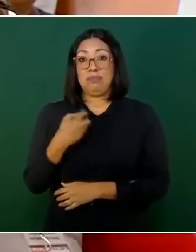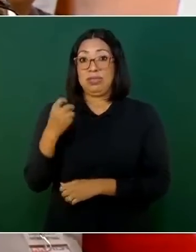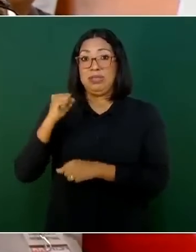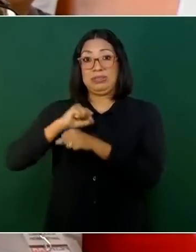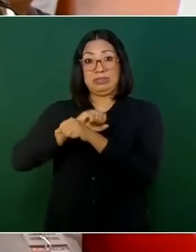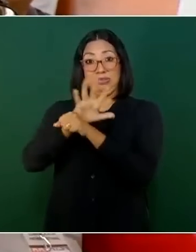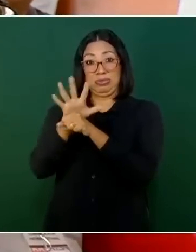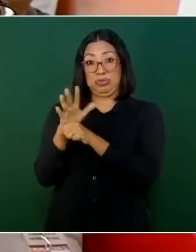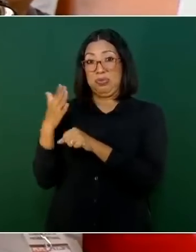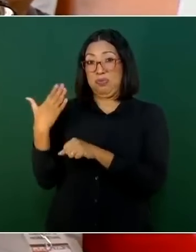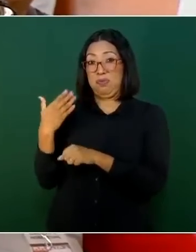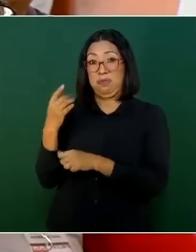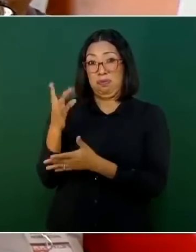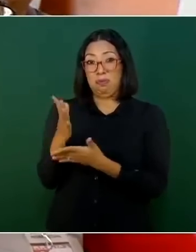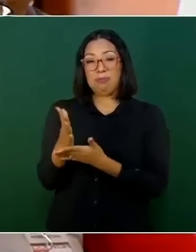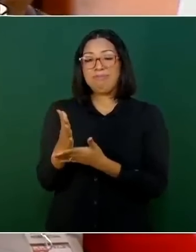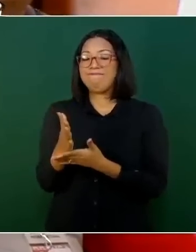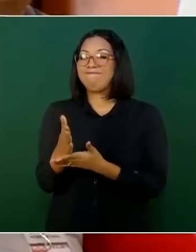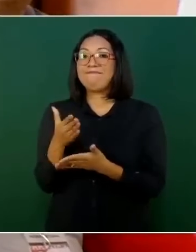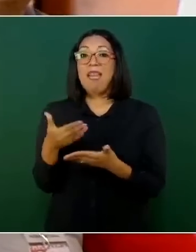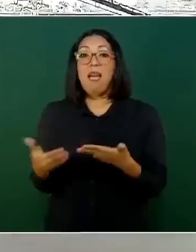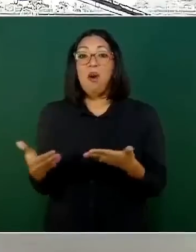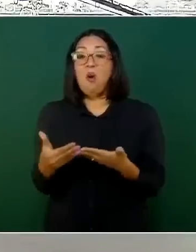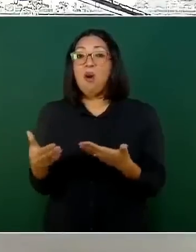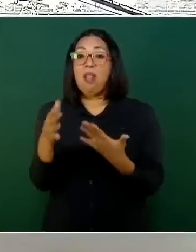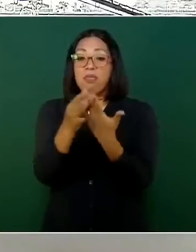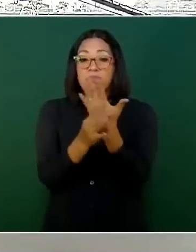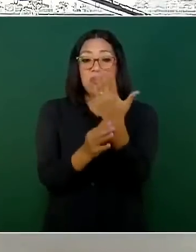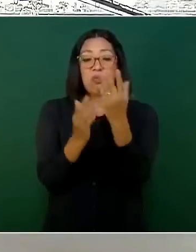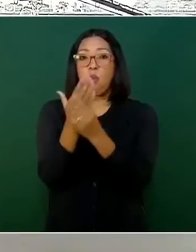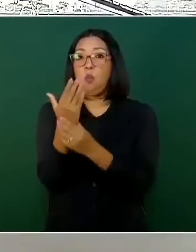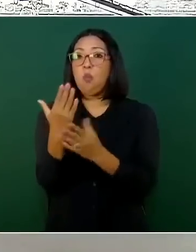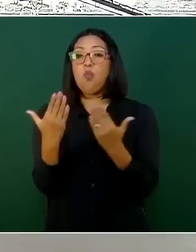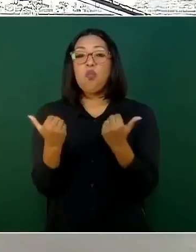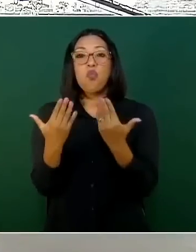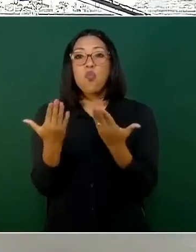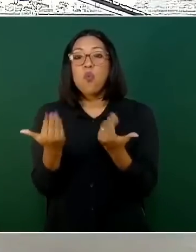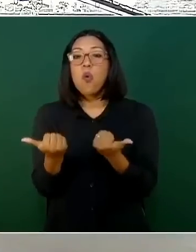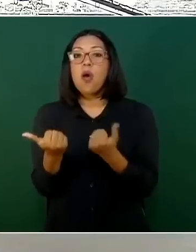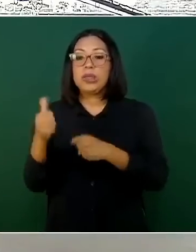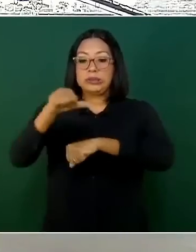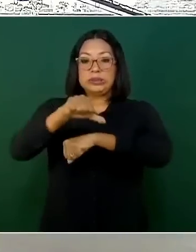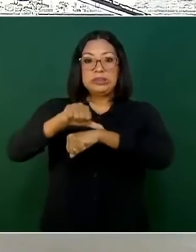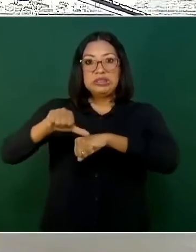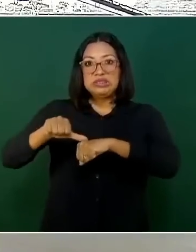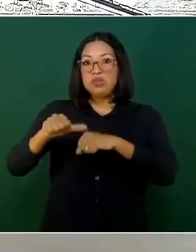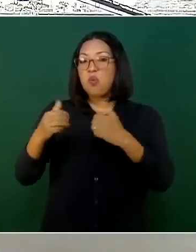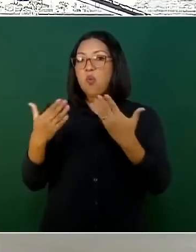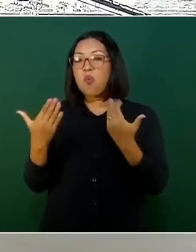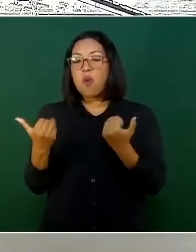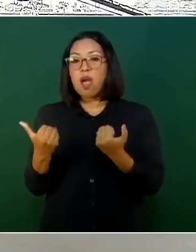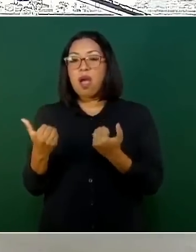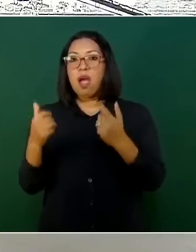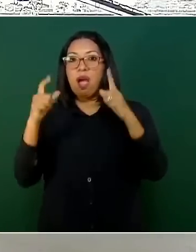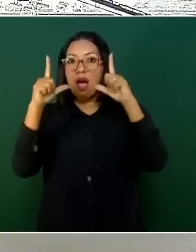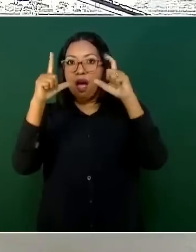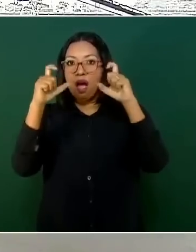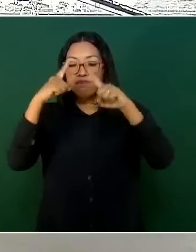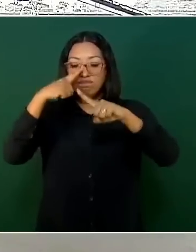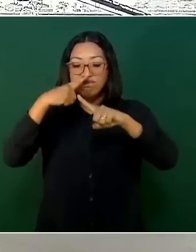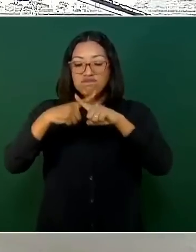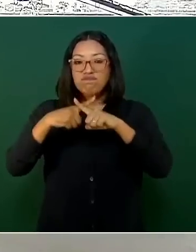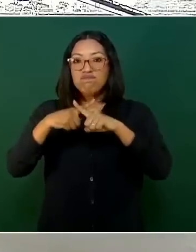para atender. No se hacen cirugías, no sirve la unidad de rayos X. No hay